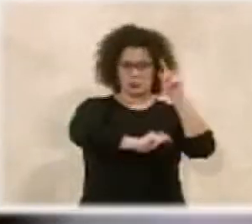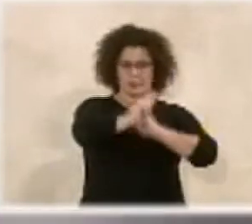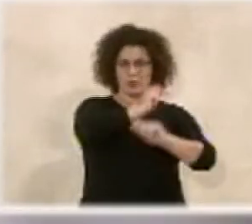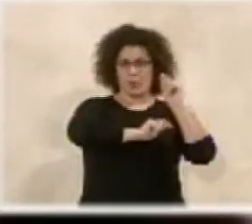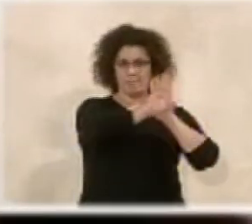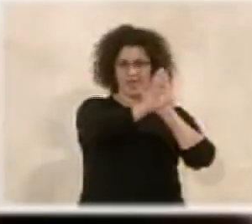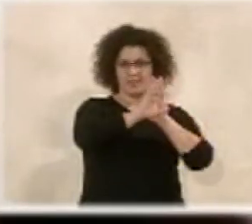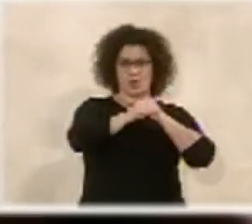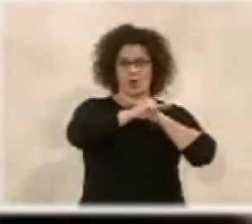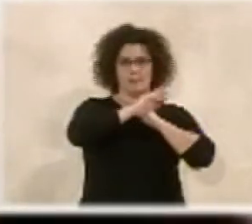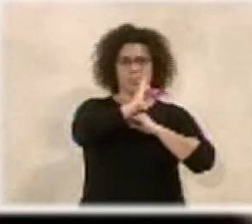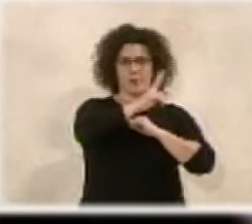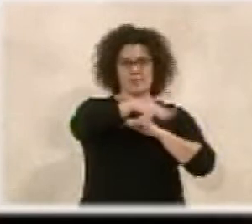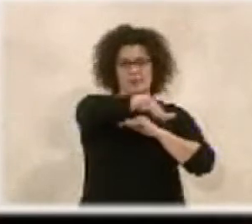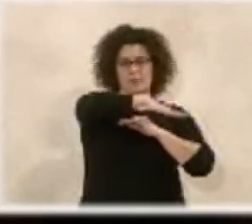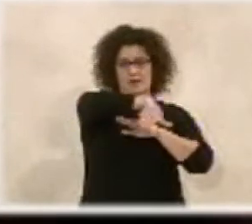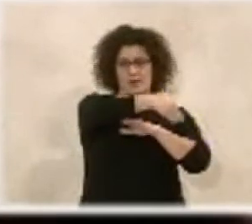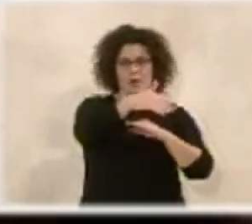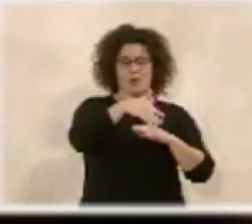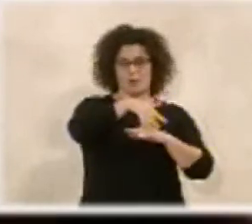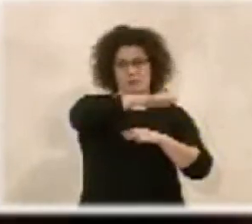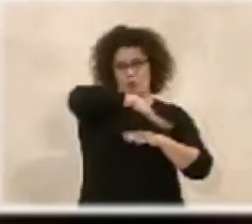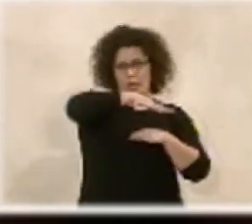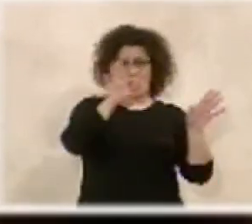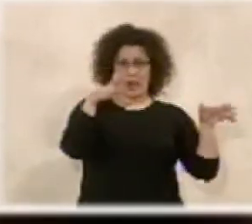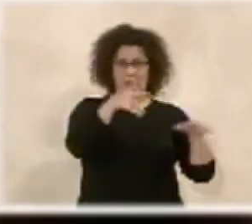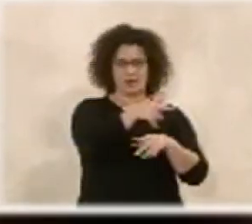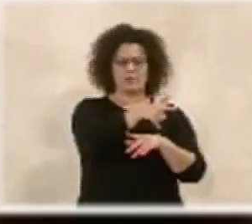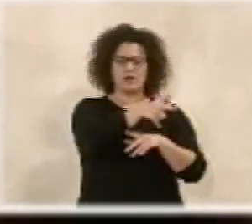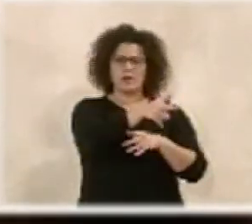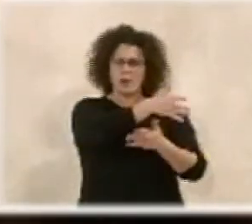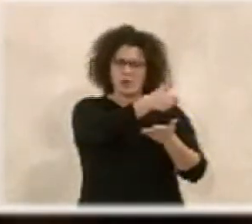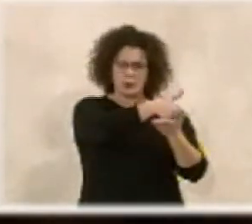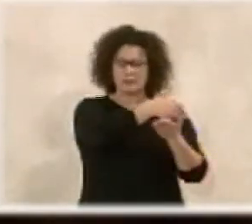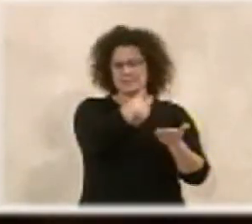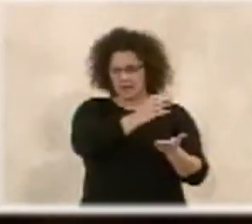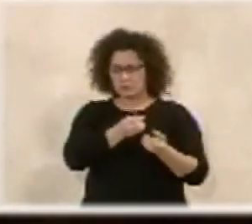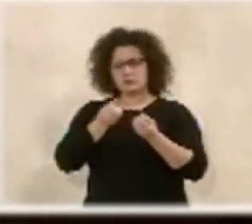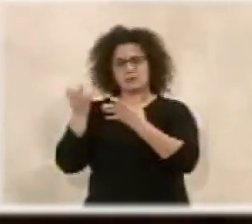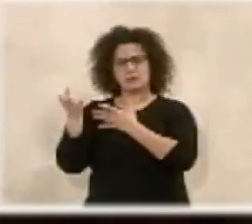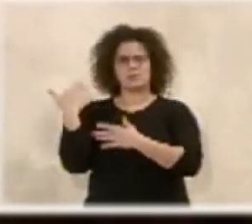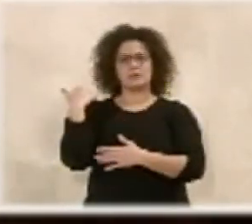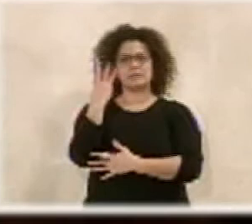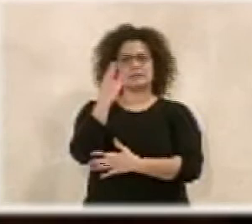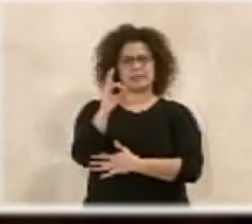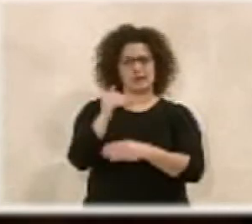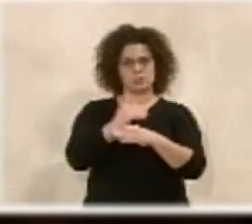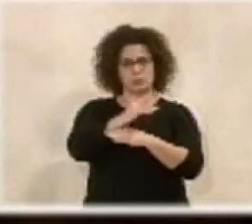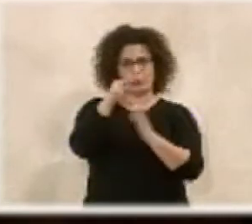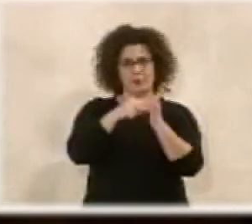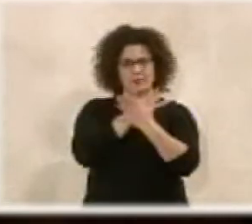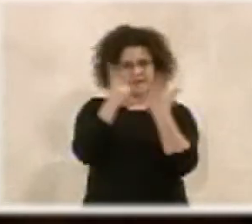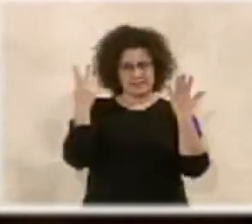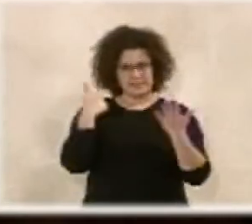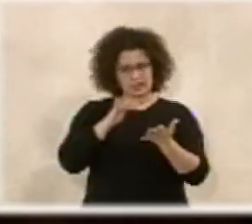Verde número 7 del barrio de Los Ángeles. Señor alcalde, este ruego ya lo presentamos el 30 de octubre de